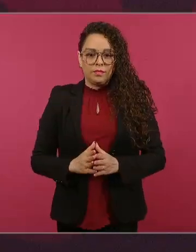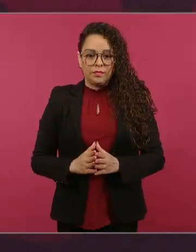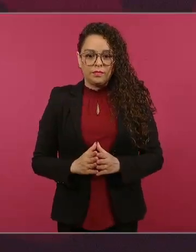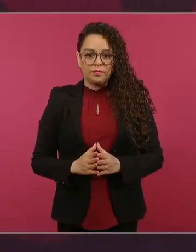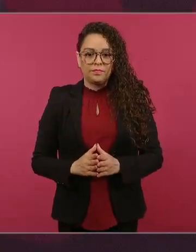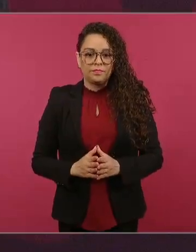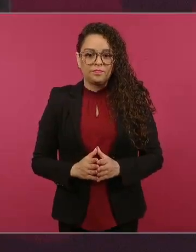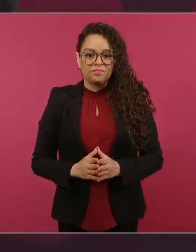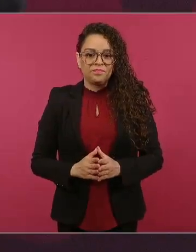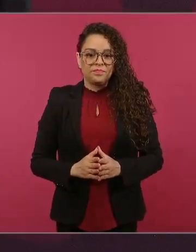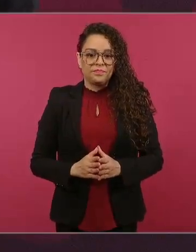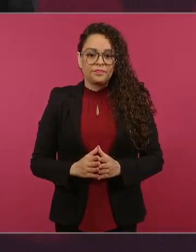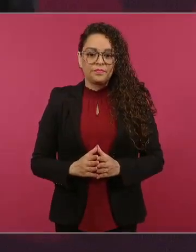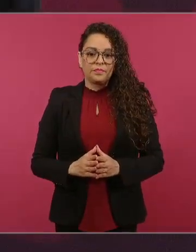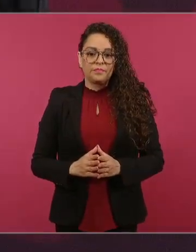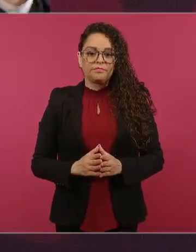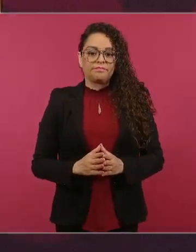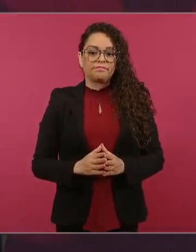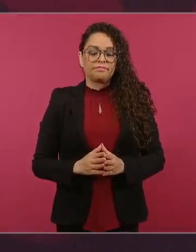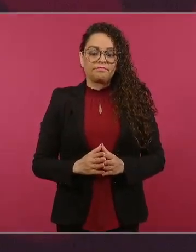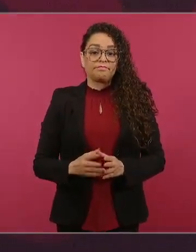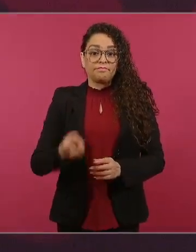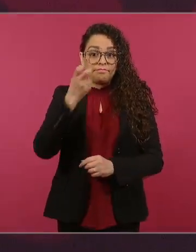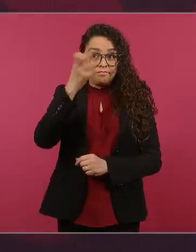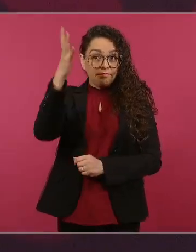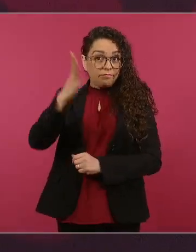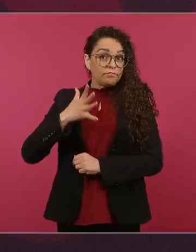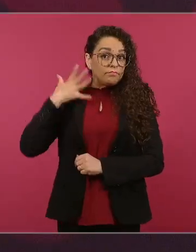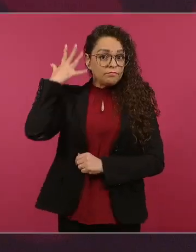Que eso es lo que hay que ir resolviendo hacia adelante.